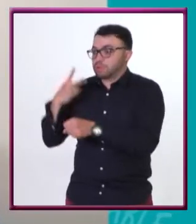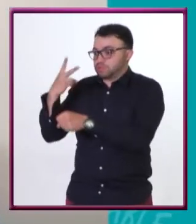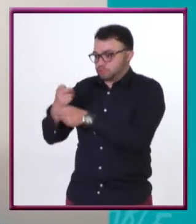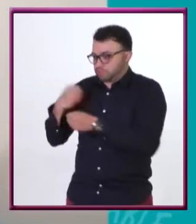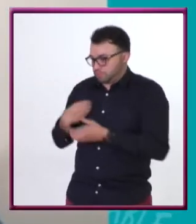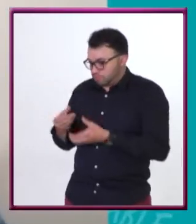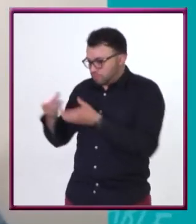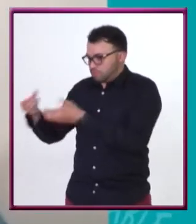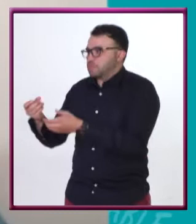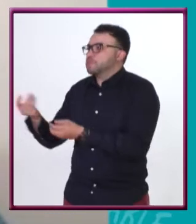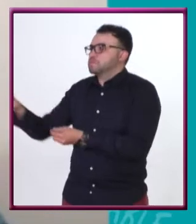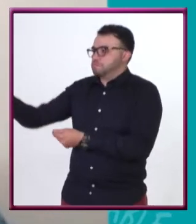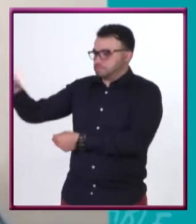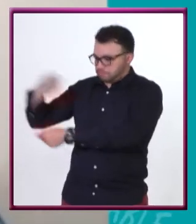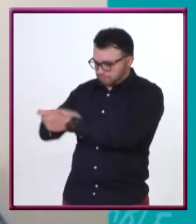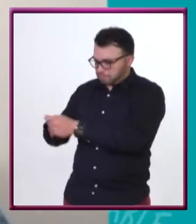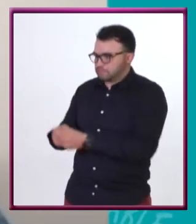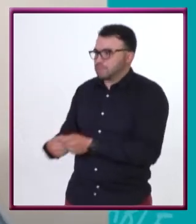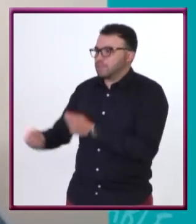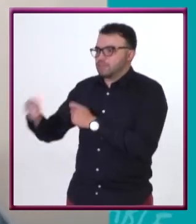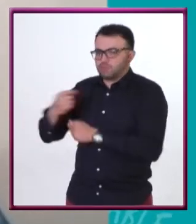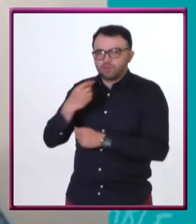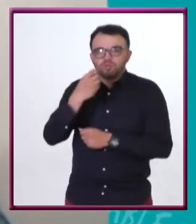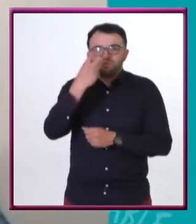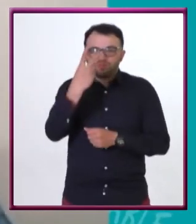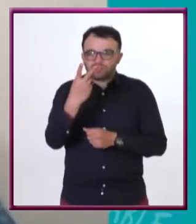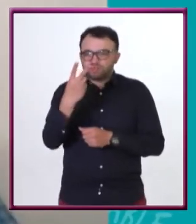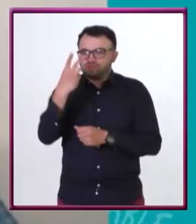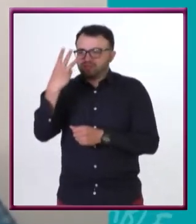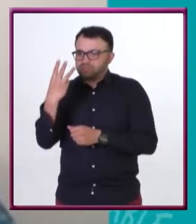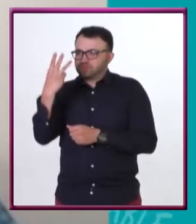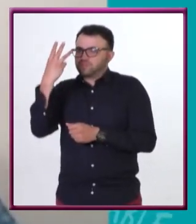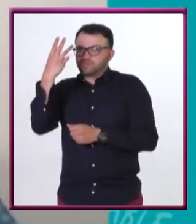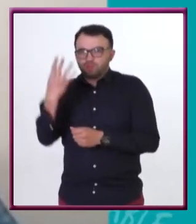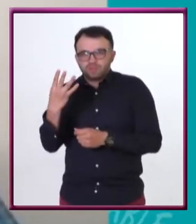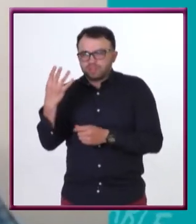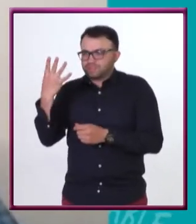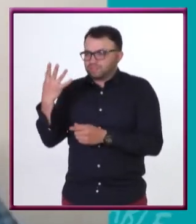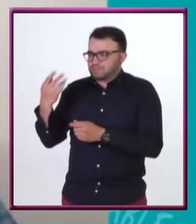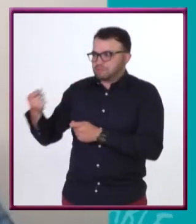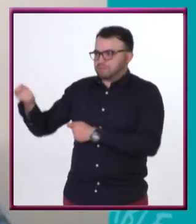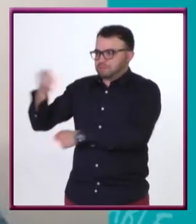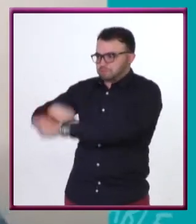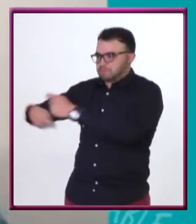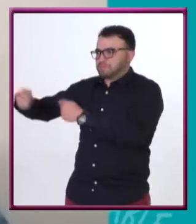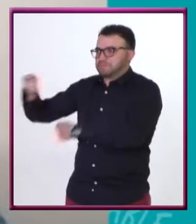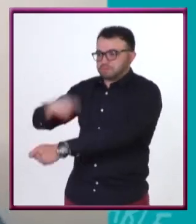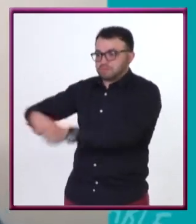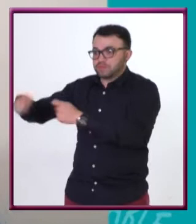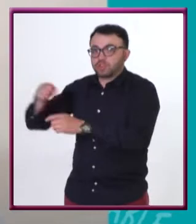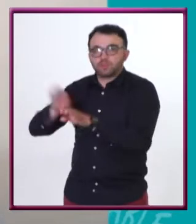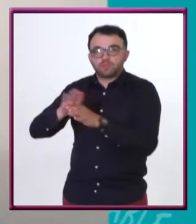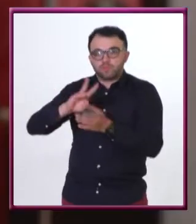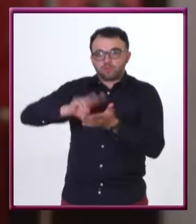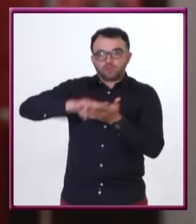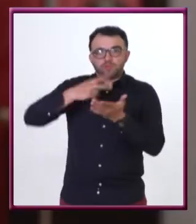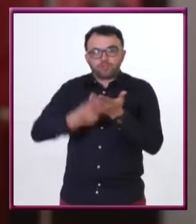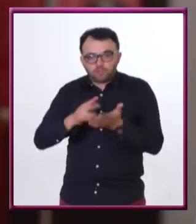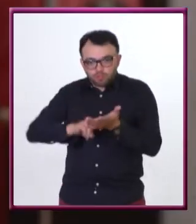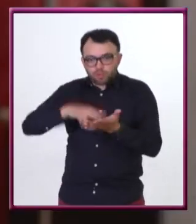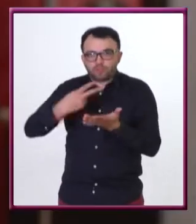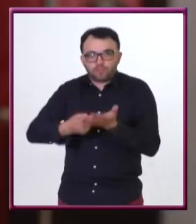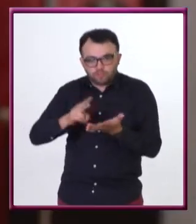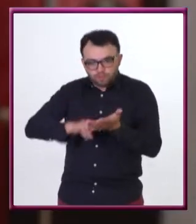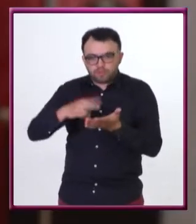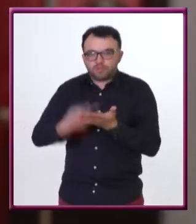cuadro, 8 por el tercer cuadro, y así de manera consecutiva que se vaya doblando la cantidad de granos. Esa es